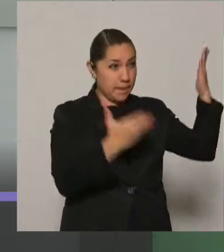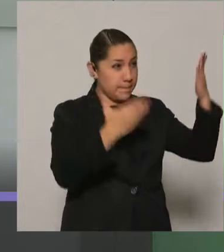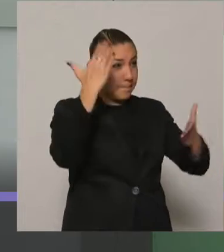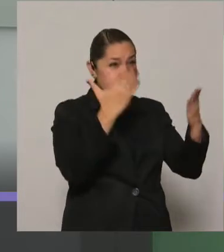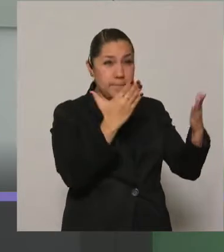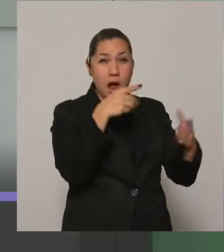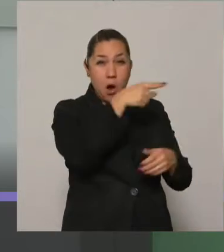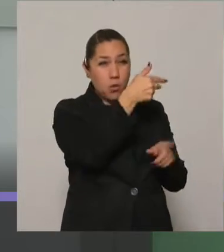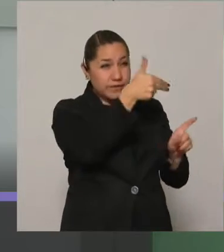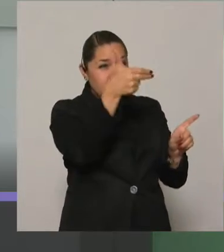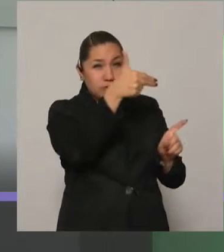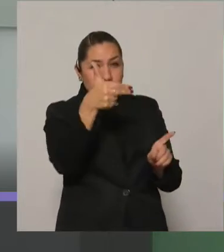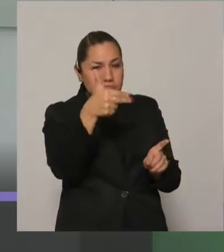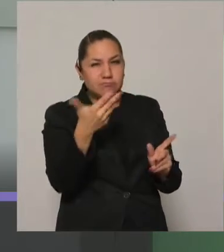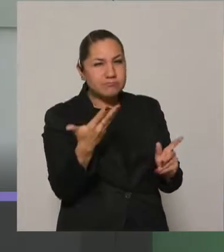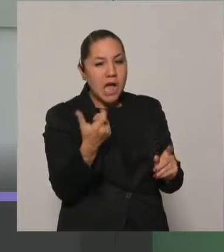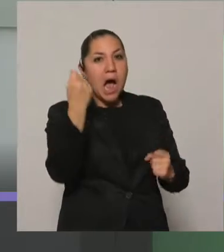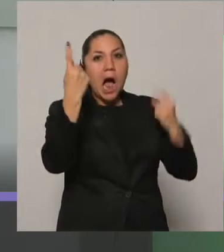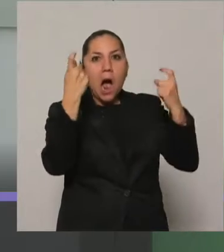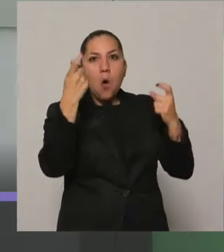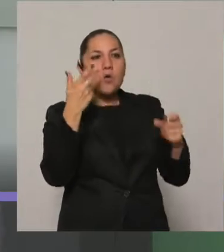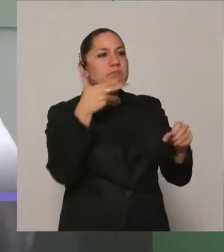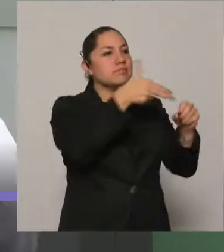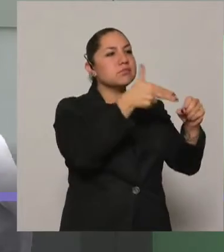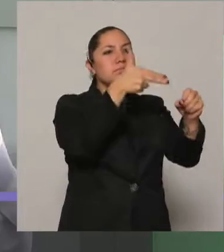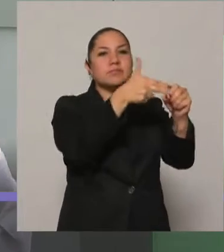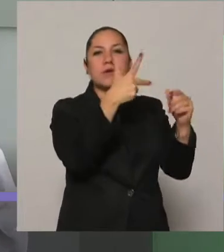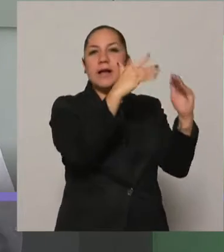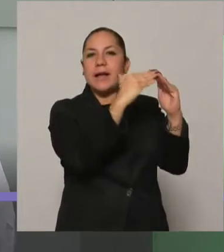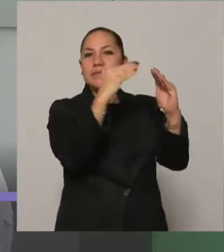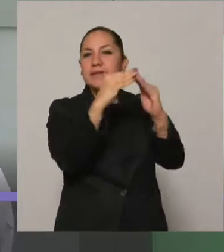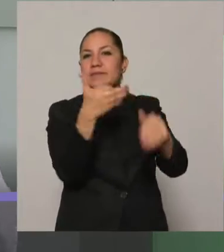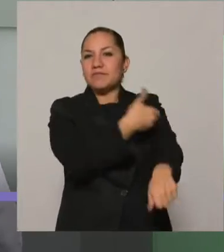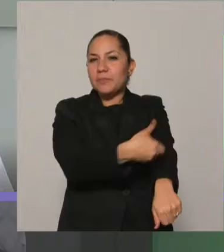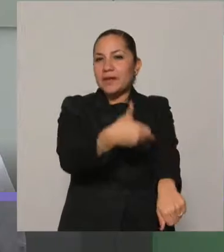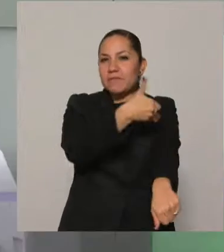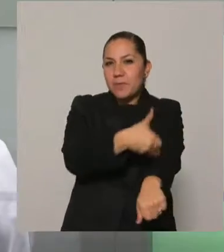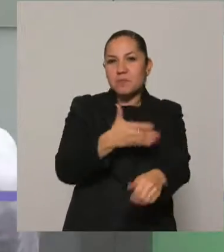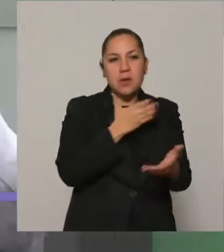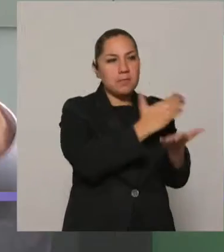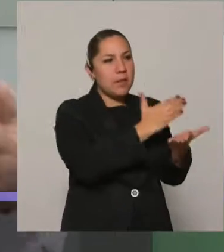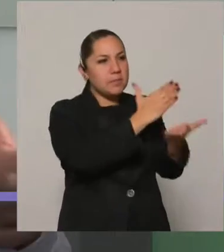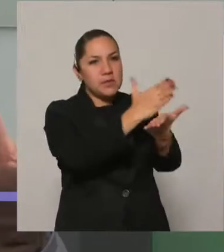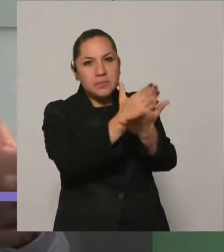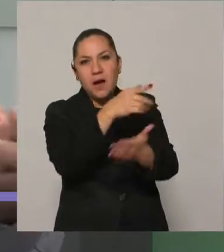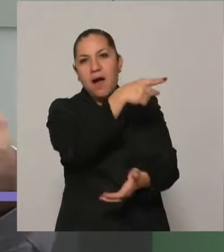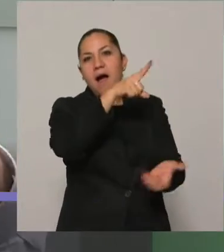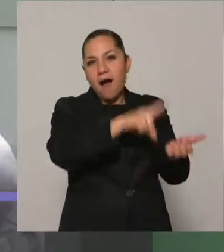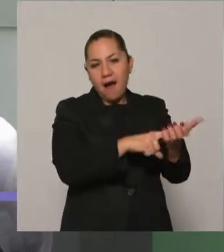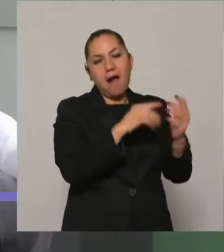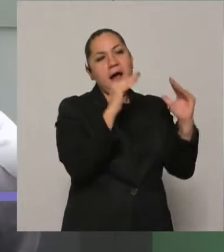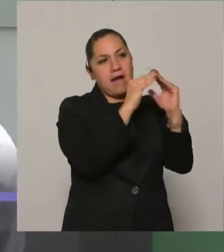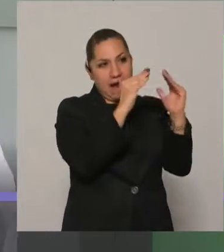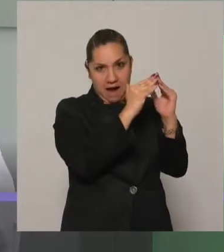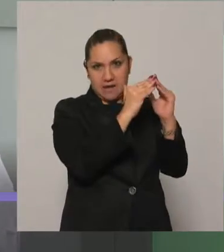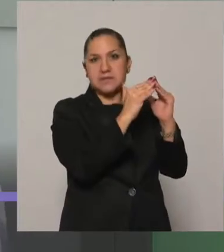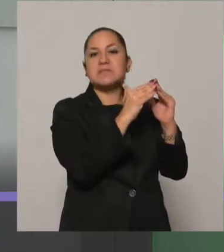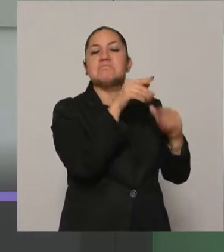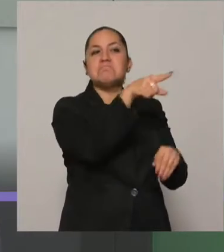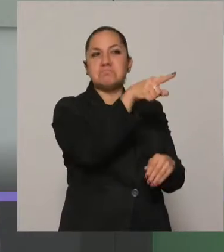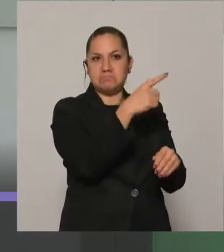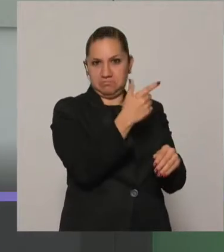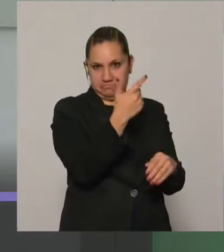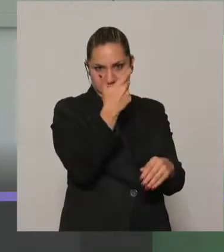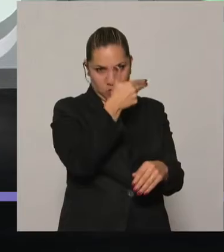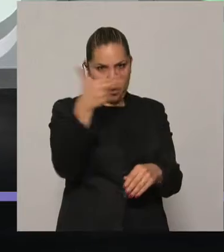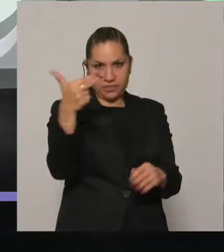familiares. Seguramente tú tienes familiares que vas a recibir, y eso son personas que consumen productos turísticos, que están aquí. Por